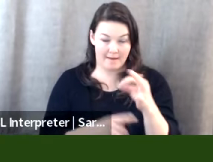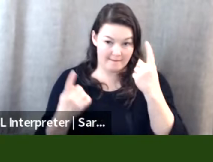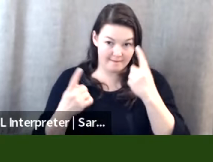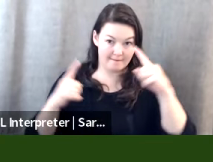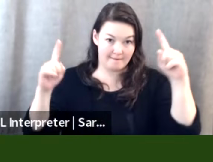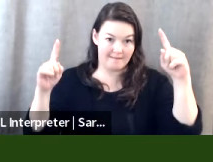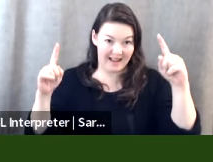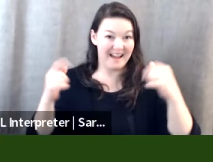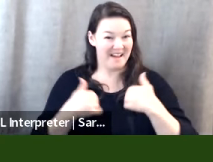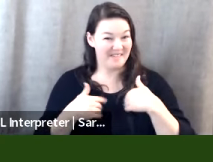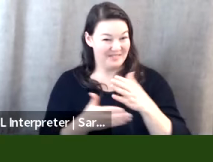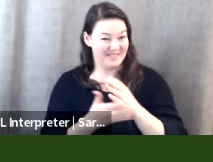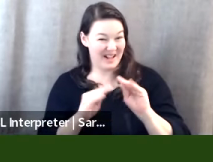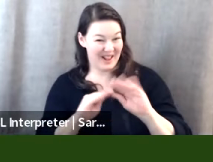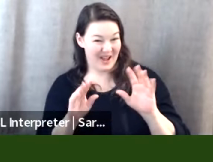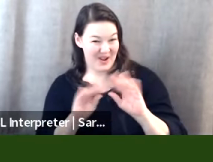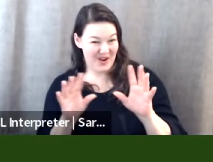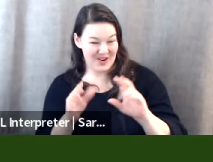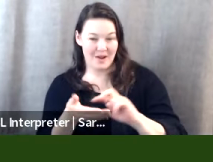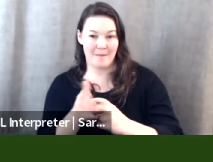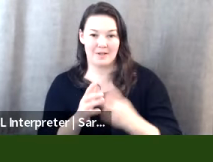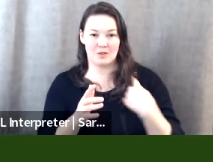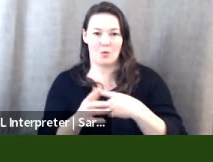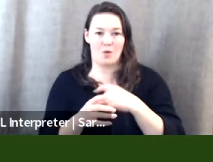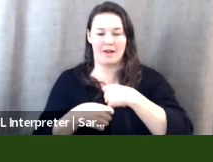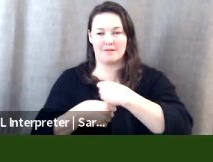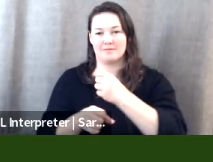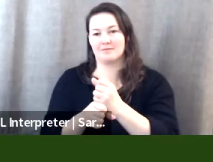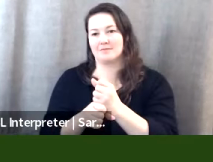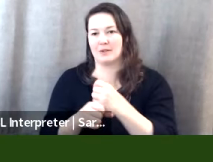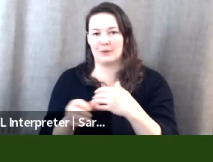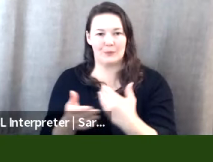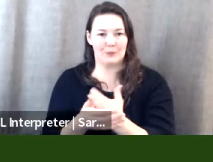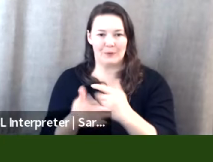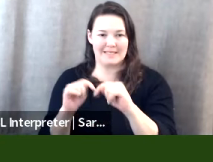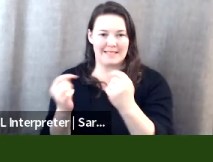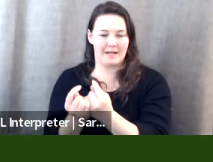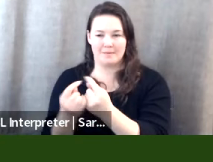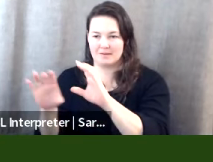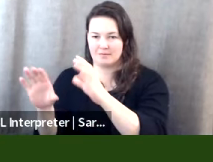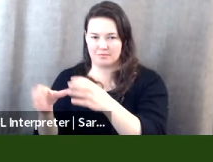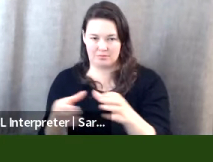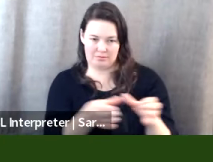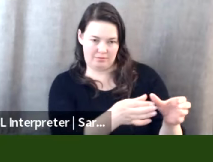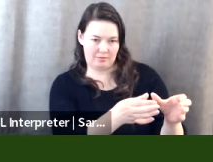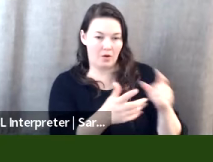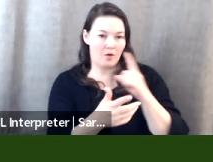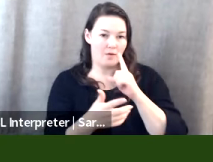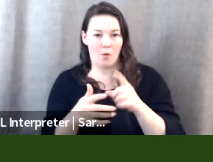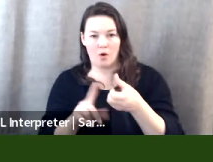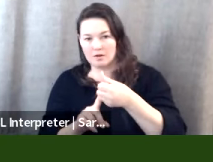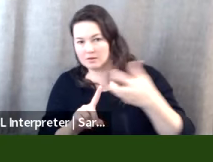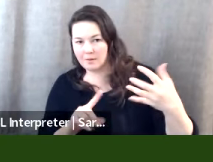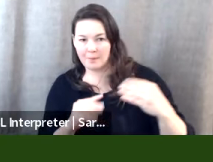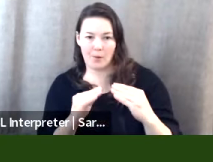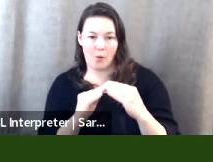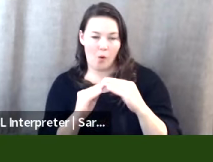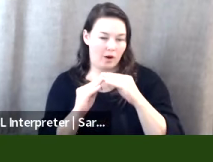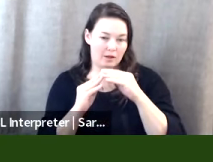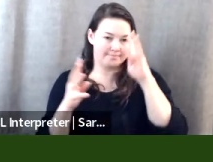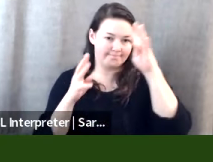have some clarity, we'll be able to create some small team to dive in deeper in building out recommendations. Entonces ya ojalá para esa